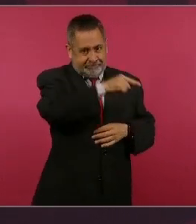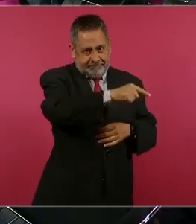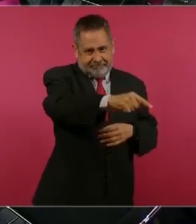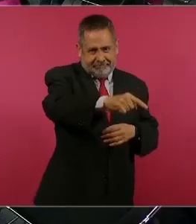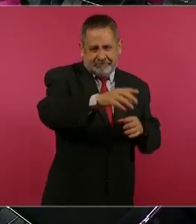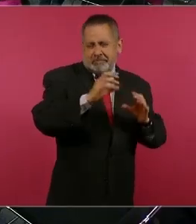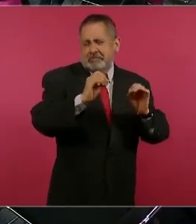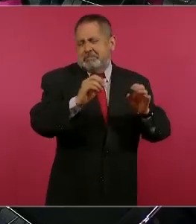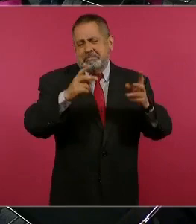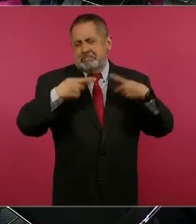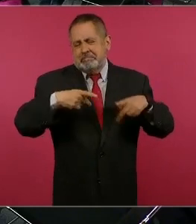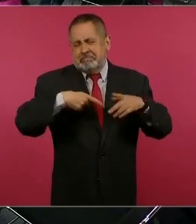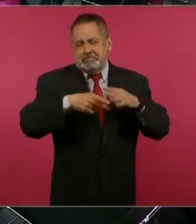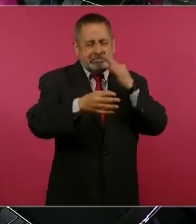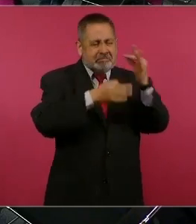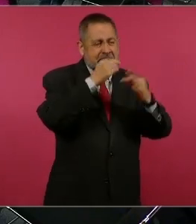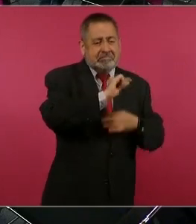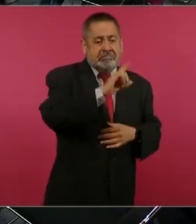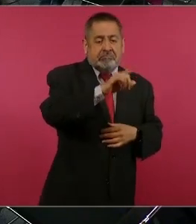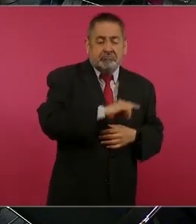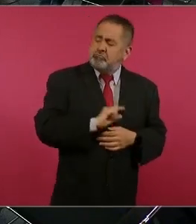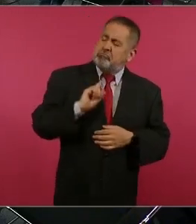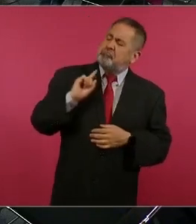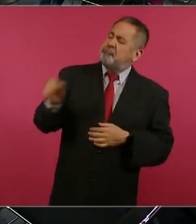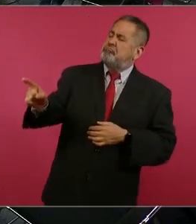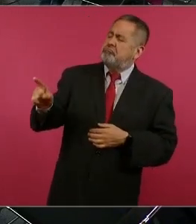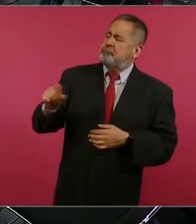o periodistas famosos